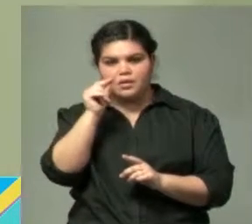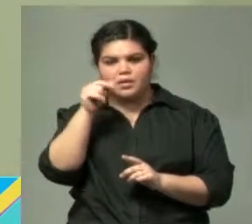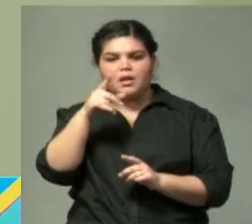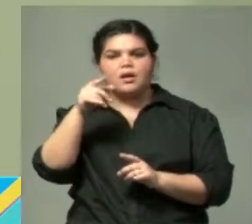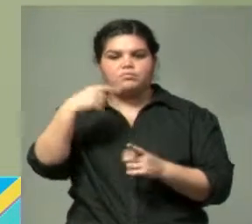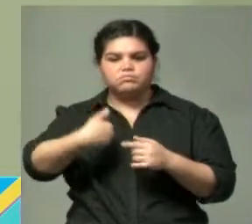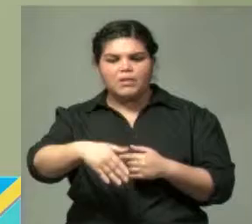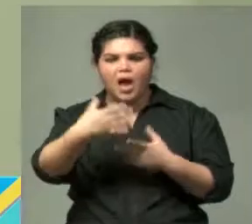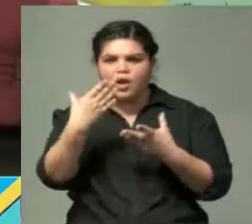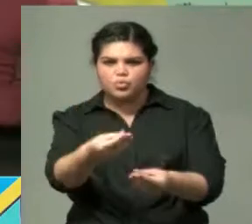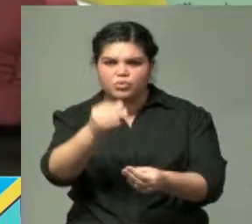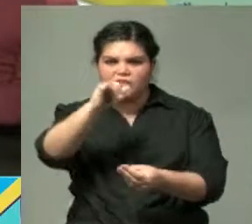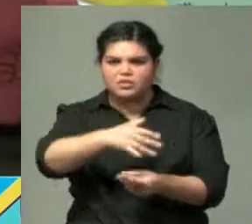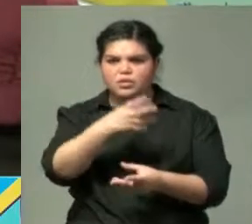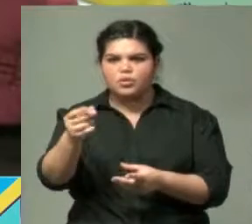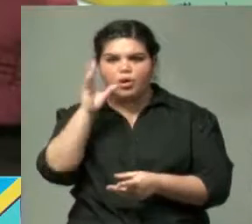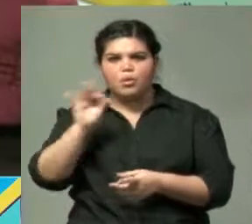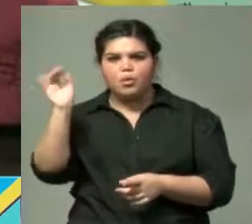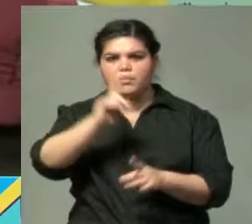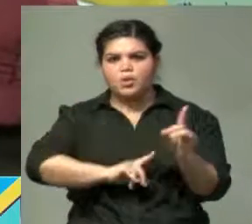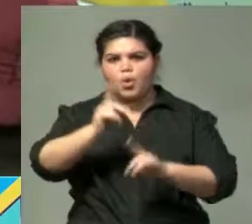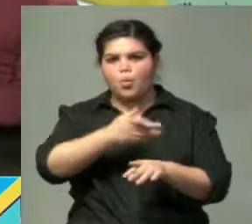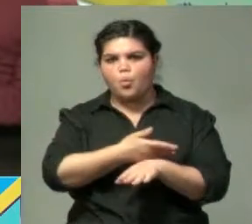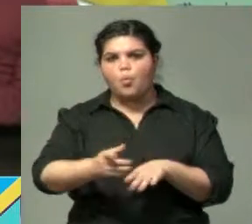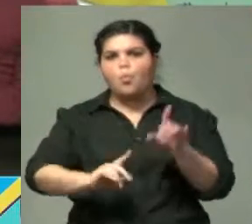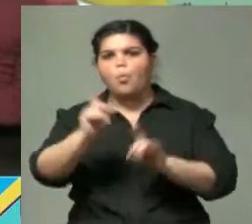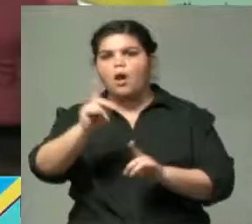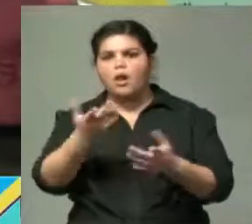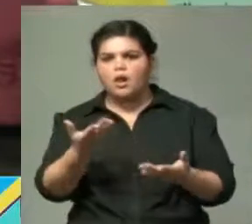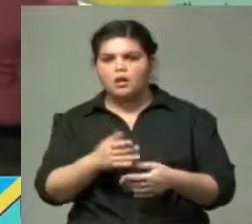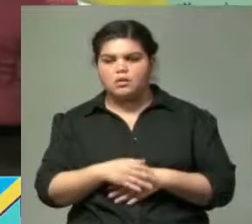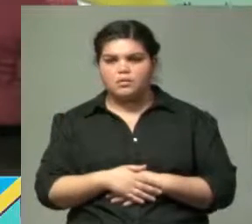o a largo plazo no sirven? ¿Cuál es su opinión con respecto a este tipo de políticas? Sí,